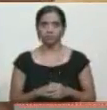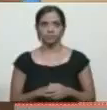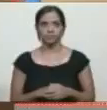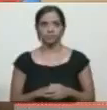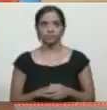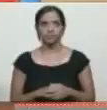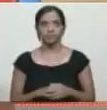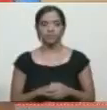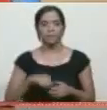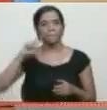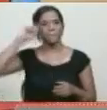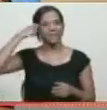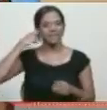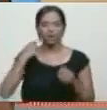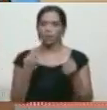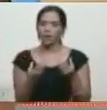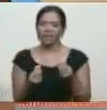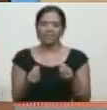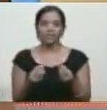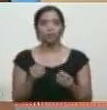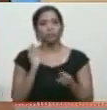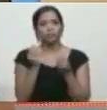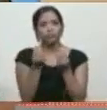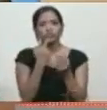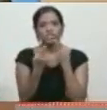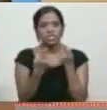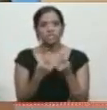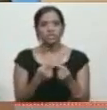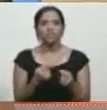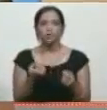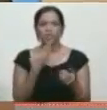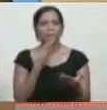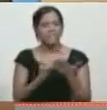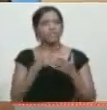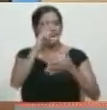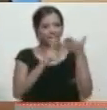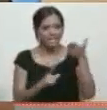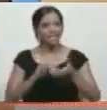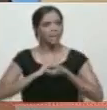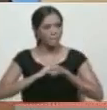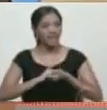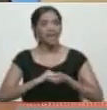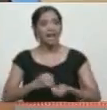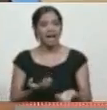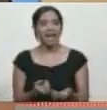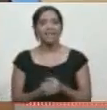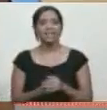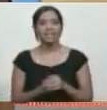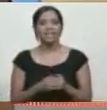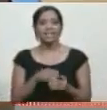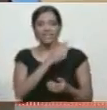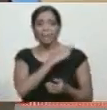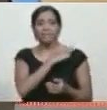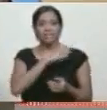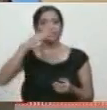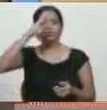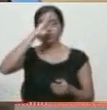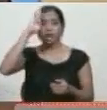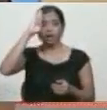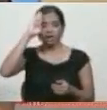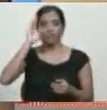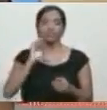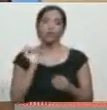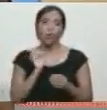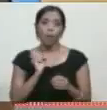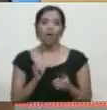me recuerda tanto porque muchos dicen, coño, yo voy a pedirle la lista de pana al capitán camarada Diosdado Cabello que me diga, o a los camaradas